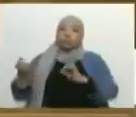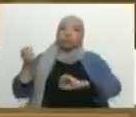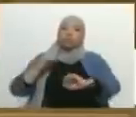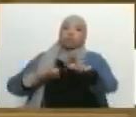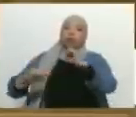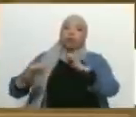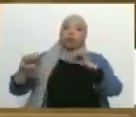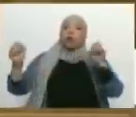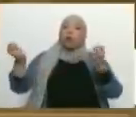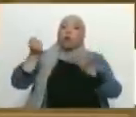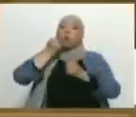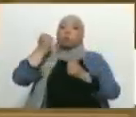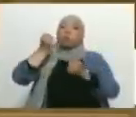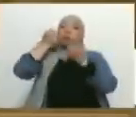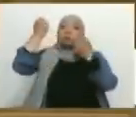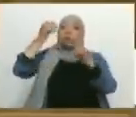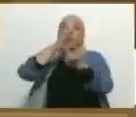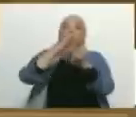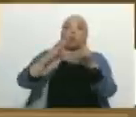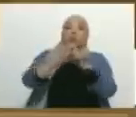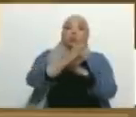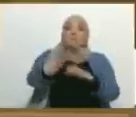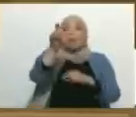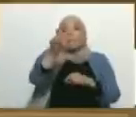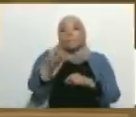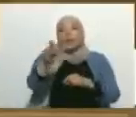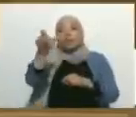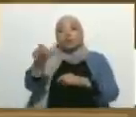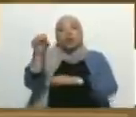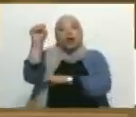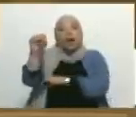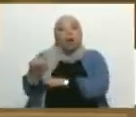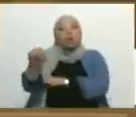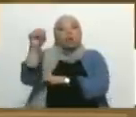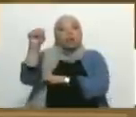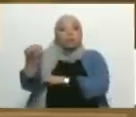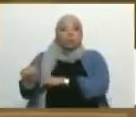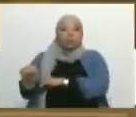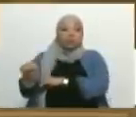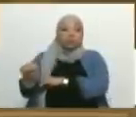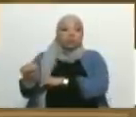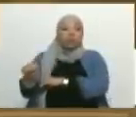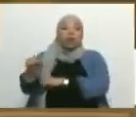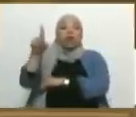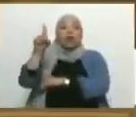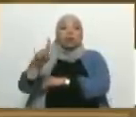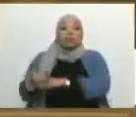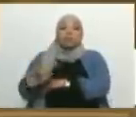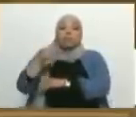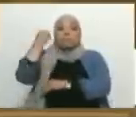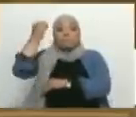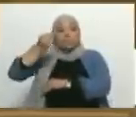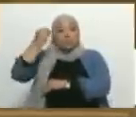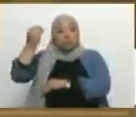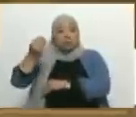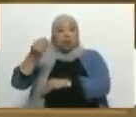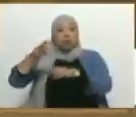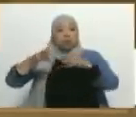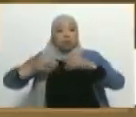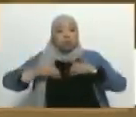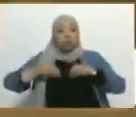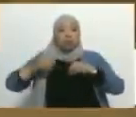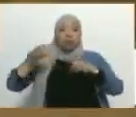de las manifestaciones culturales de personas dentro del espectro autista, considerando que tales declaraciones violentan de